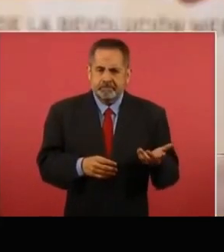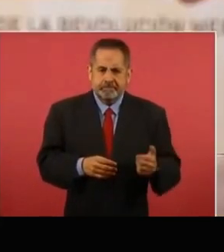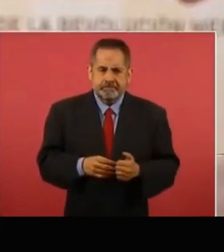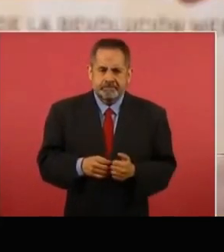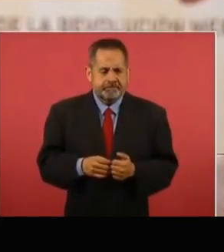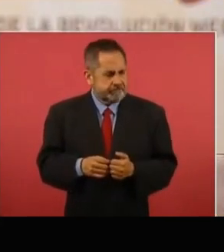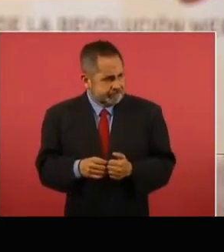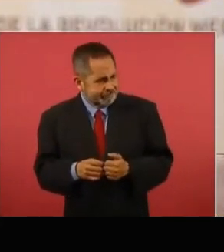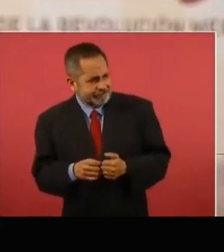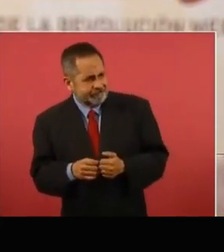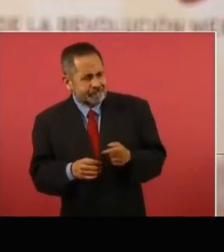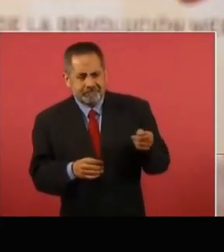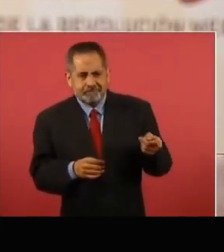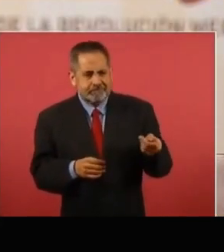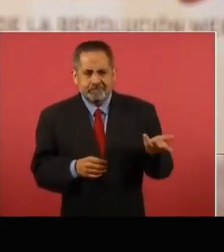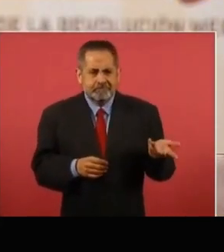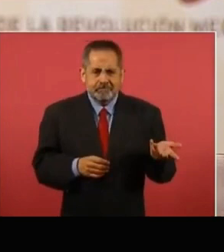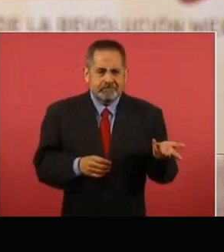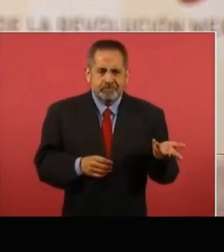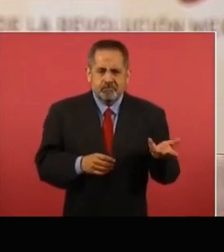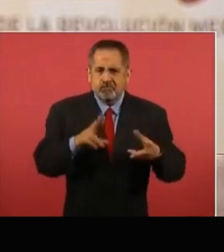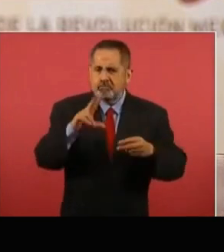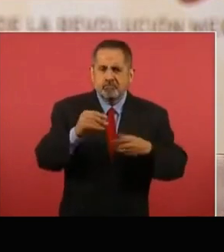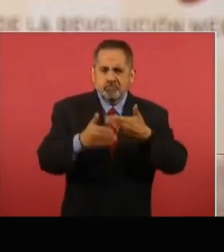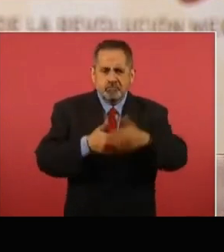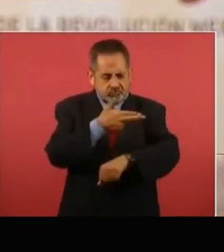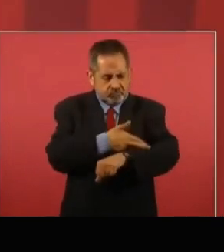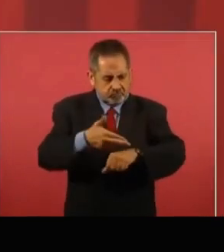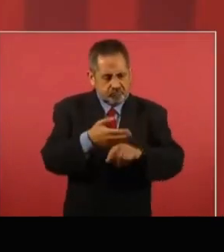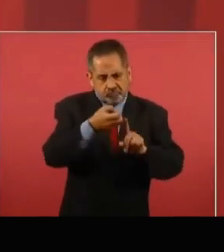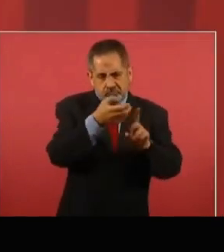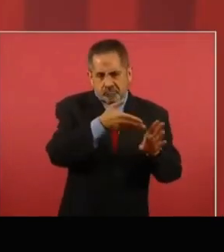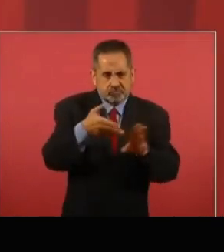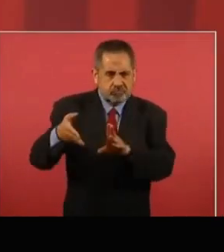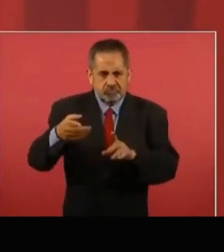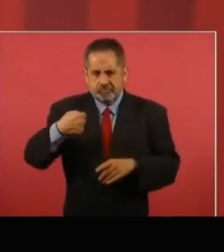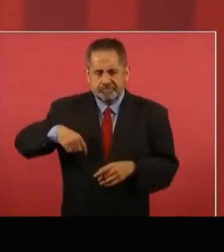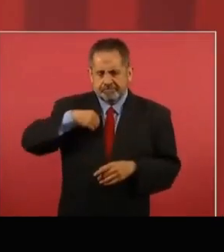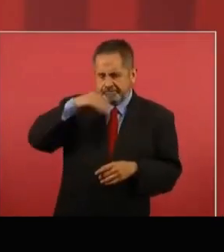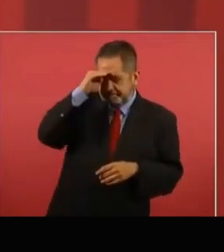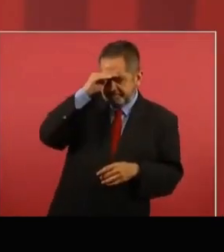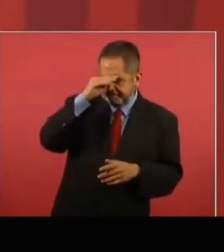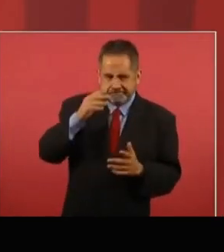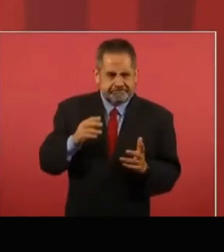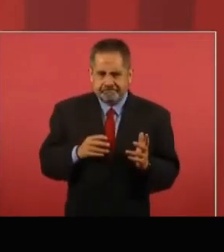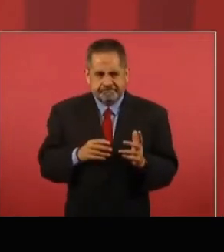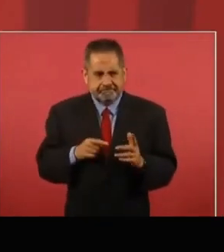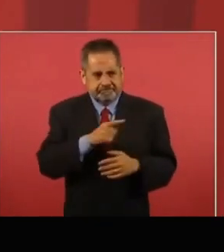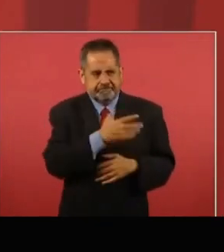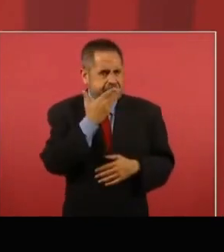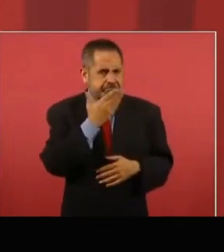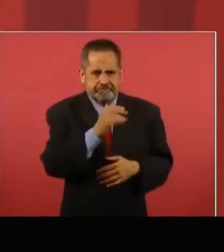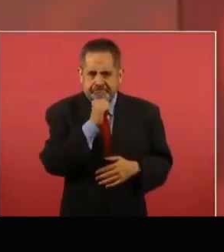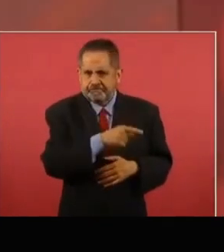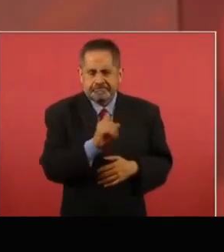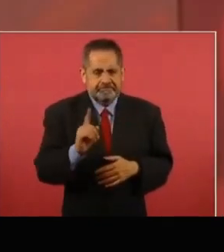no fue un proceso consideramos cuidado